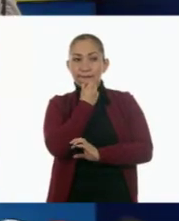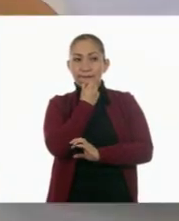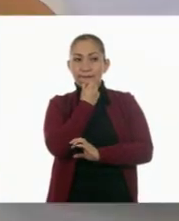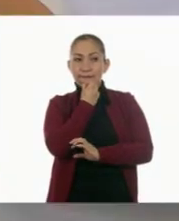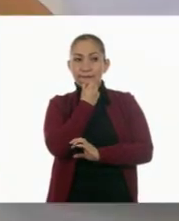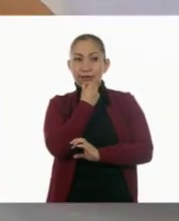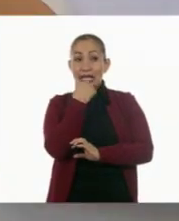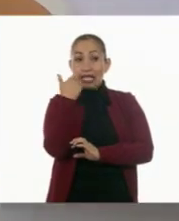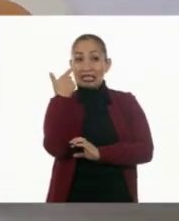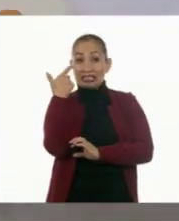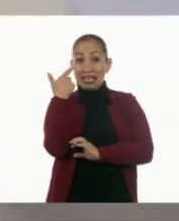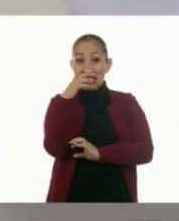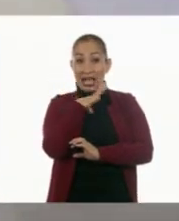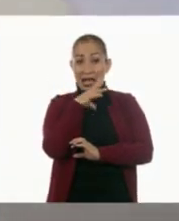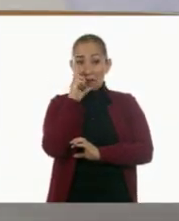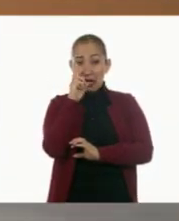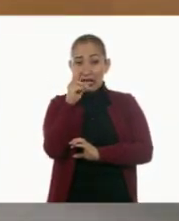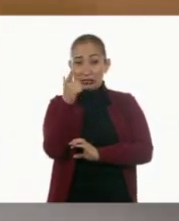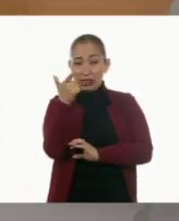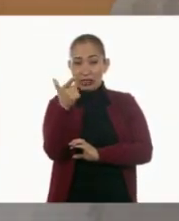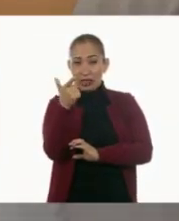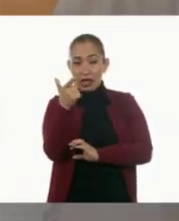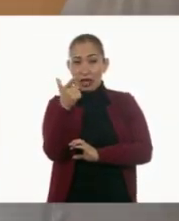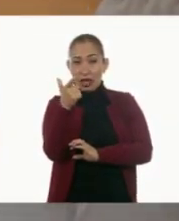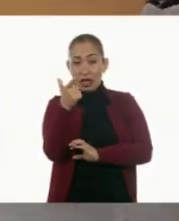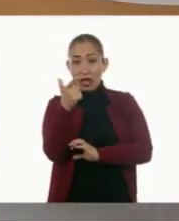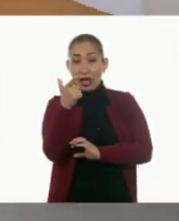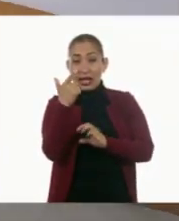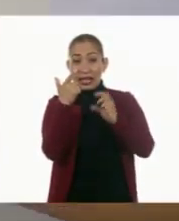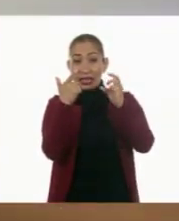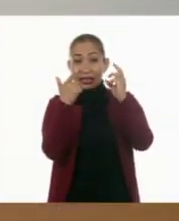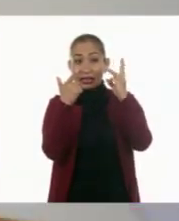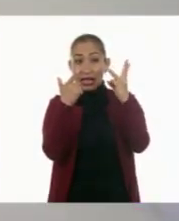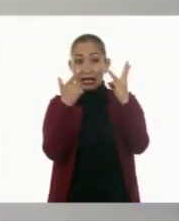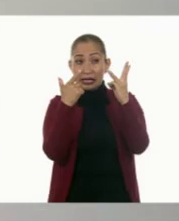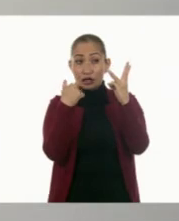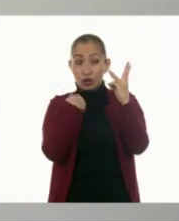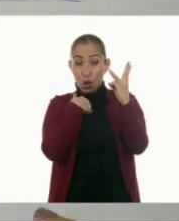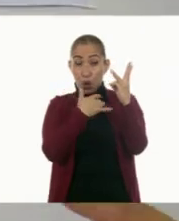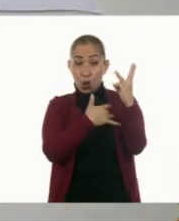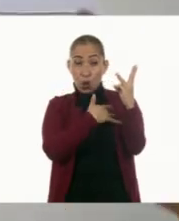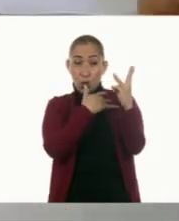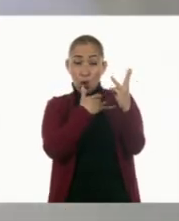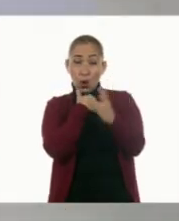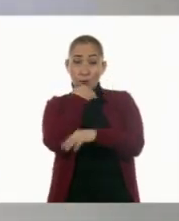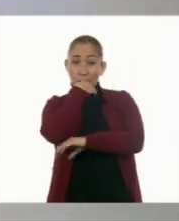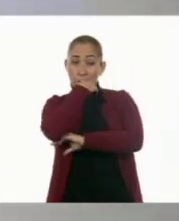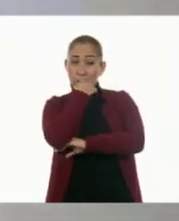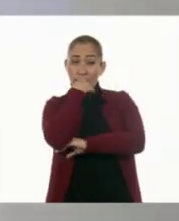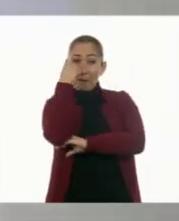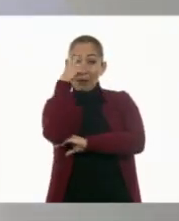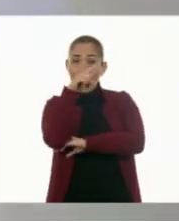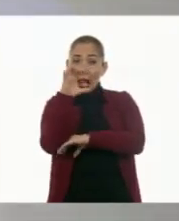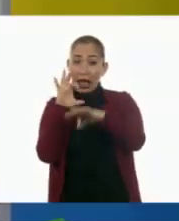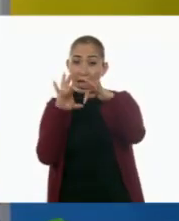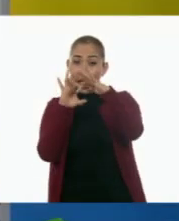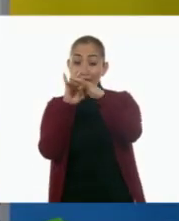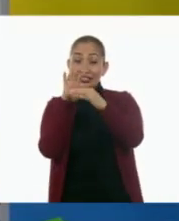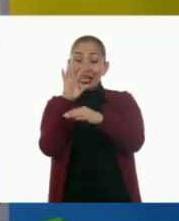tengo un 7 y que aquí tengo un 3. Mi primer instinto para poder llegar